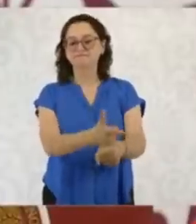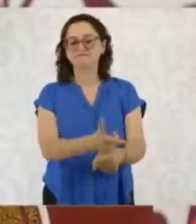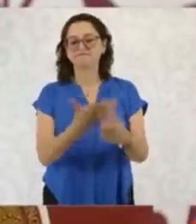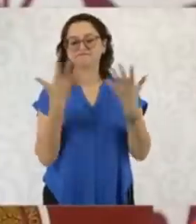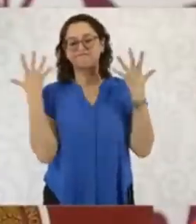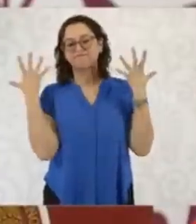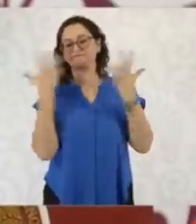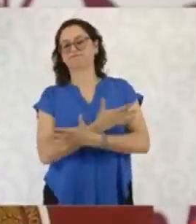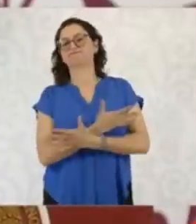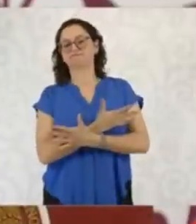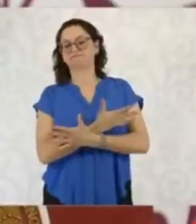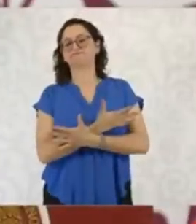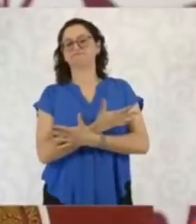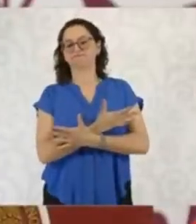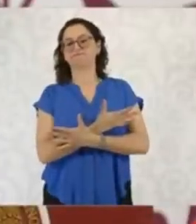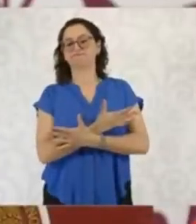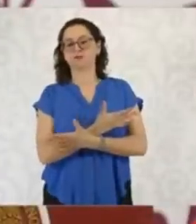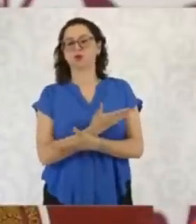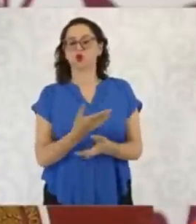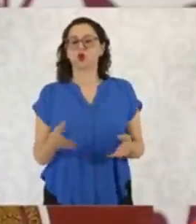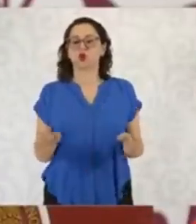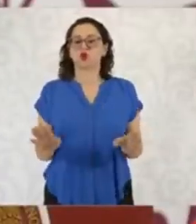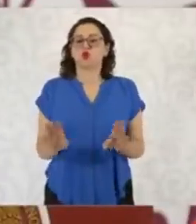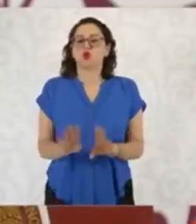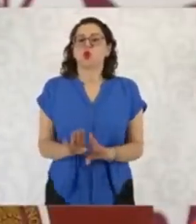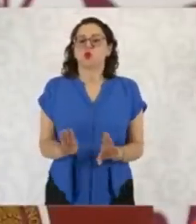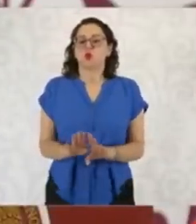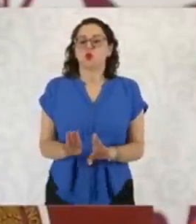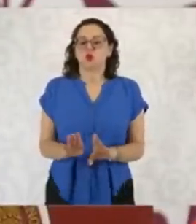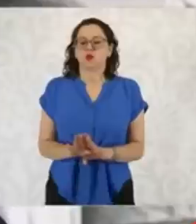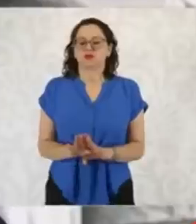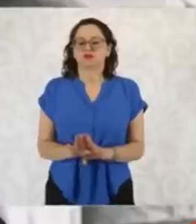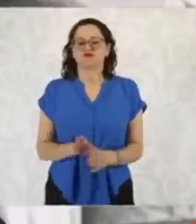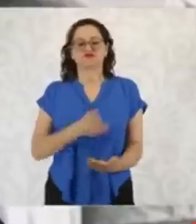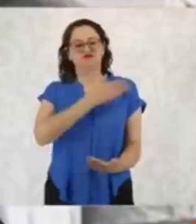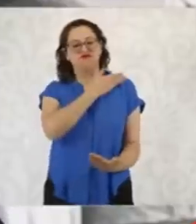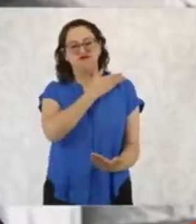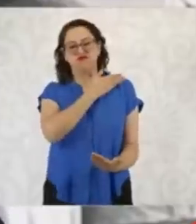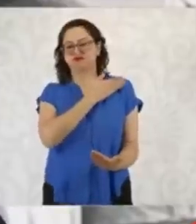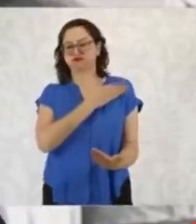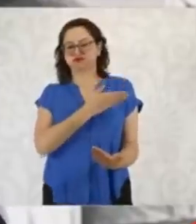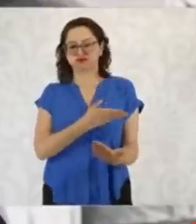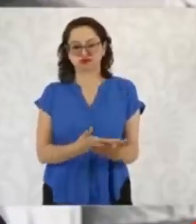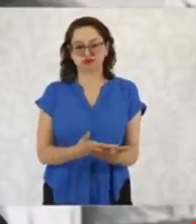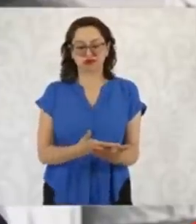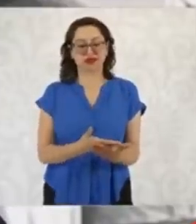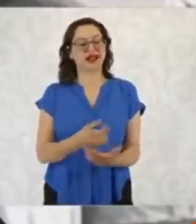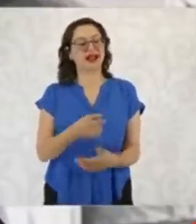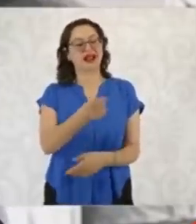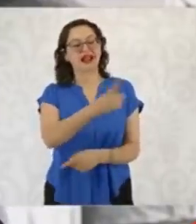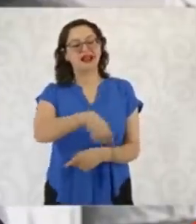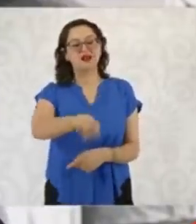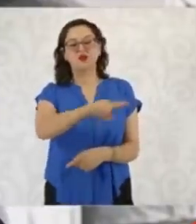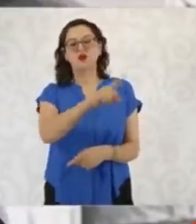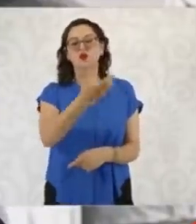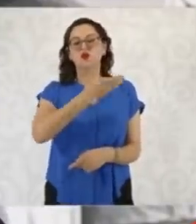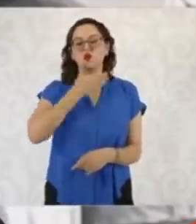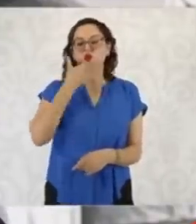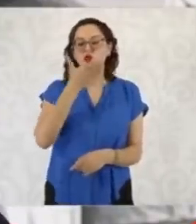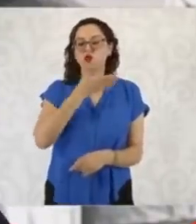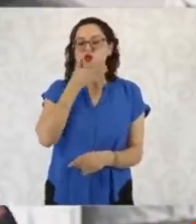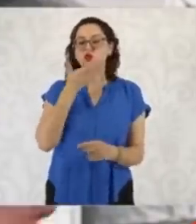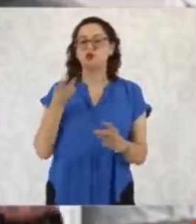de cómo se hicieron estas cosas, cómo se robaba el dinero